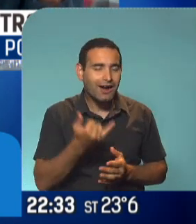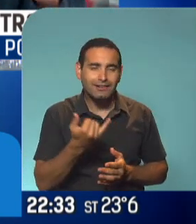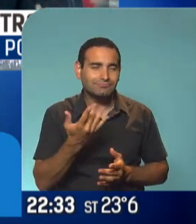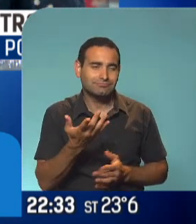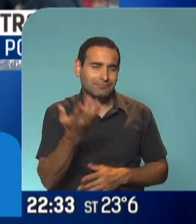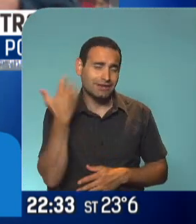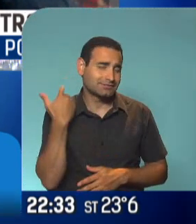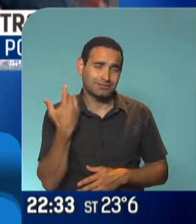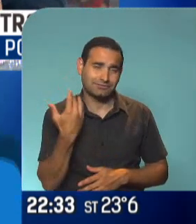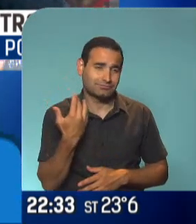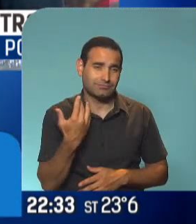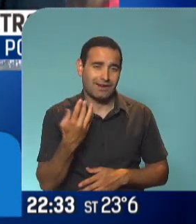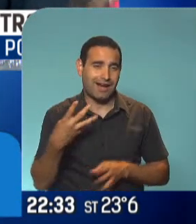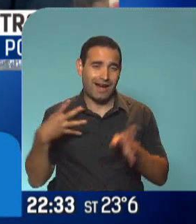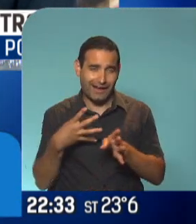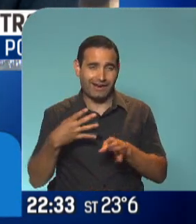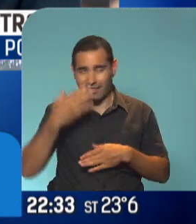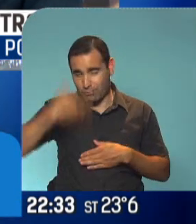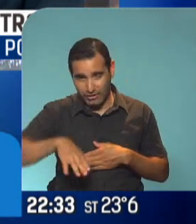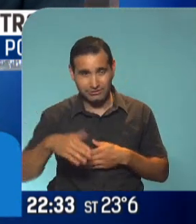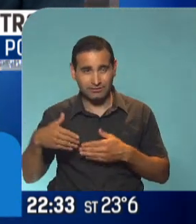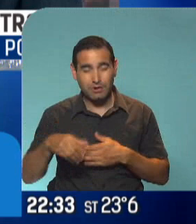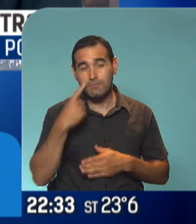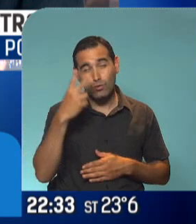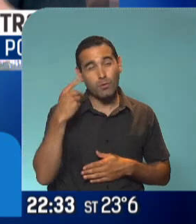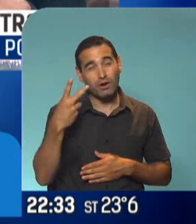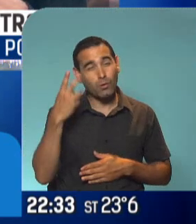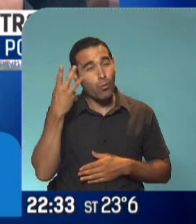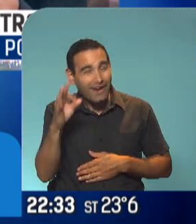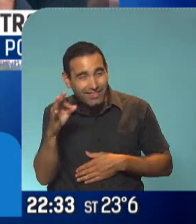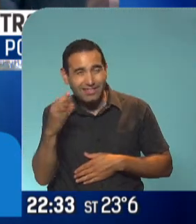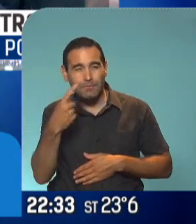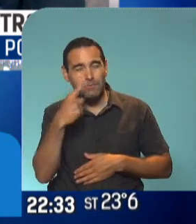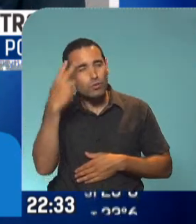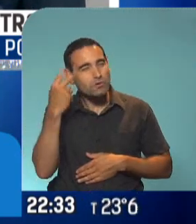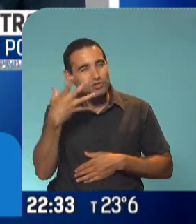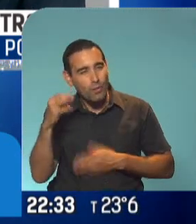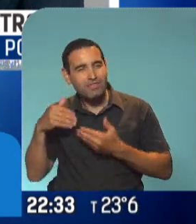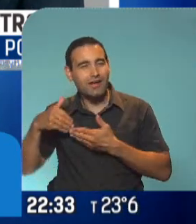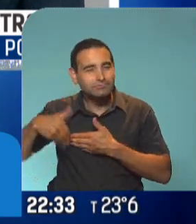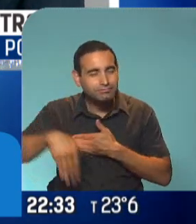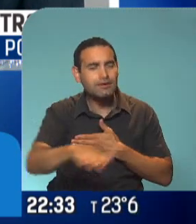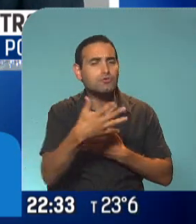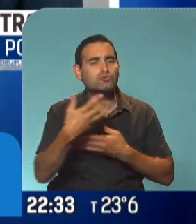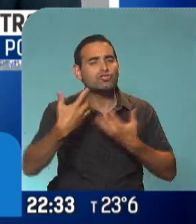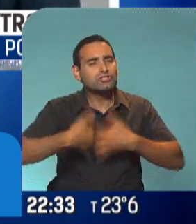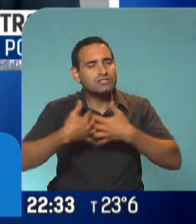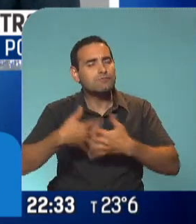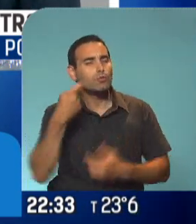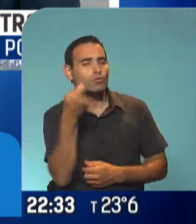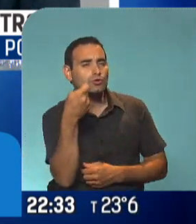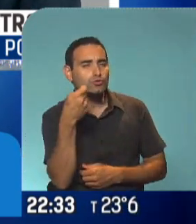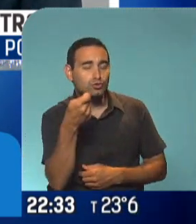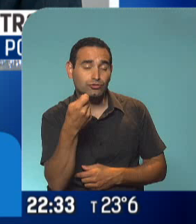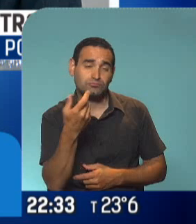viene desde la posguerra y sobre todo de fines de los años 40 y años 50, que tiene que ver con un sistema jubilatorio que yo